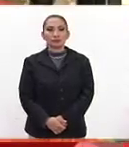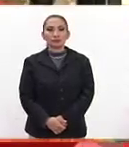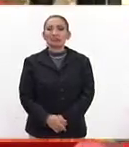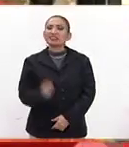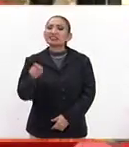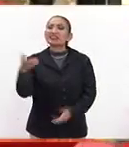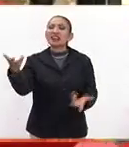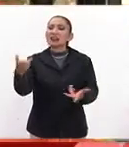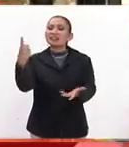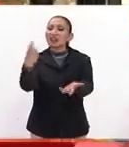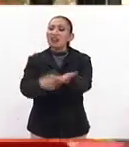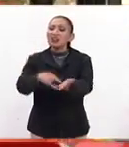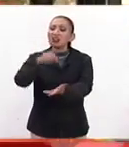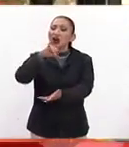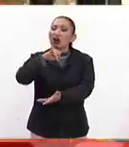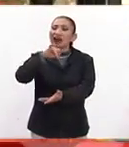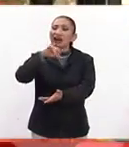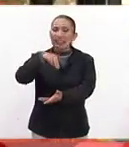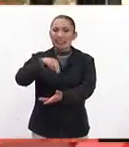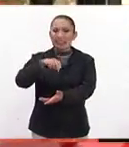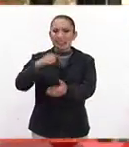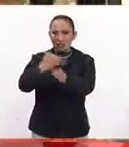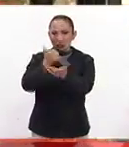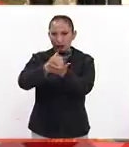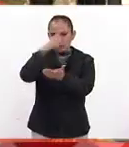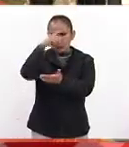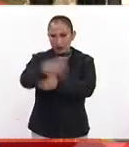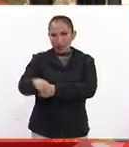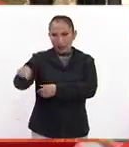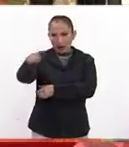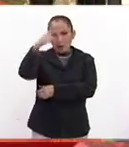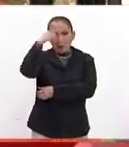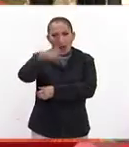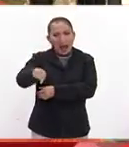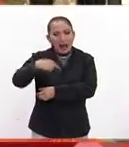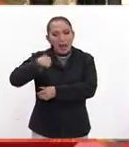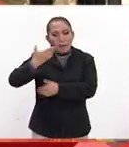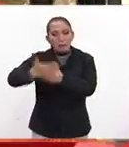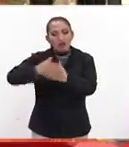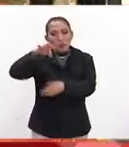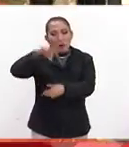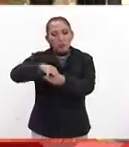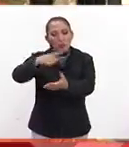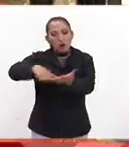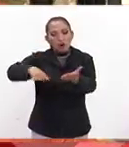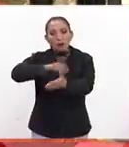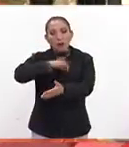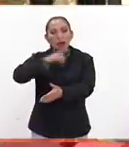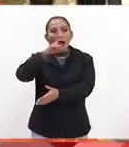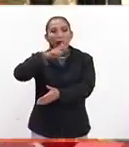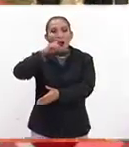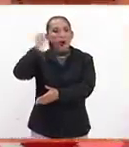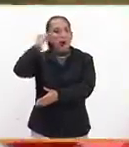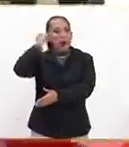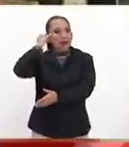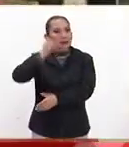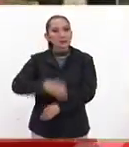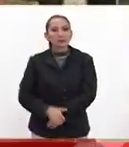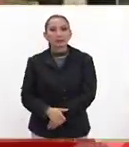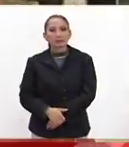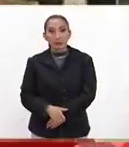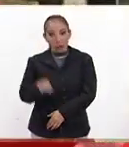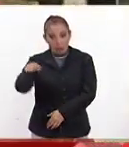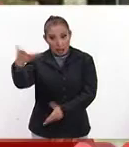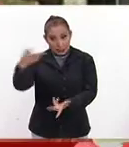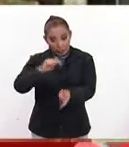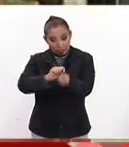¿Qué se está haciendo dentro del Instituto Electoral de la Ciudad de México para que dentro de las elecciones se utilicen las lenguas indígenas? ¿Se